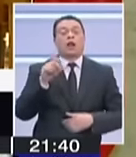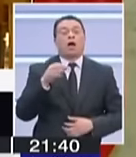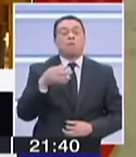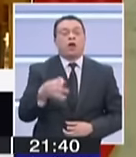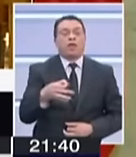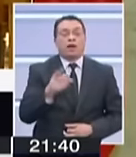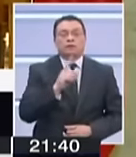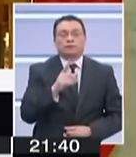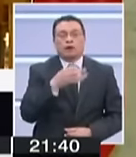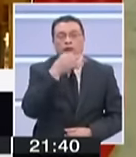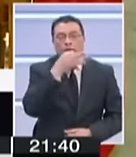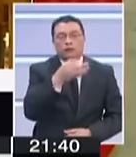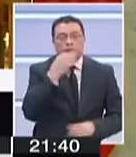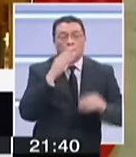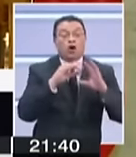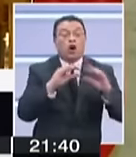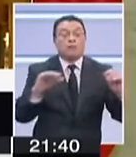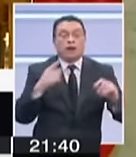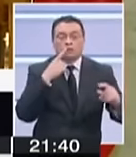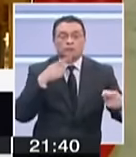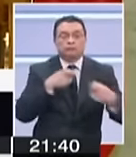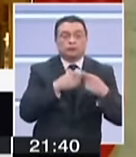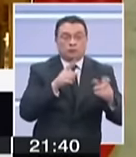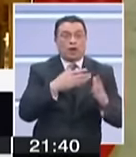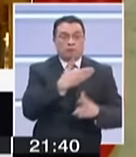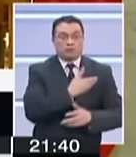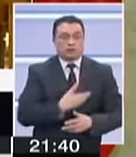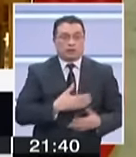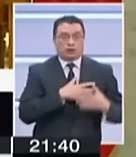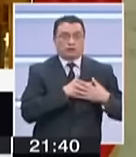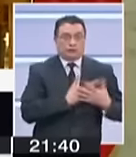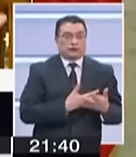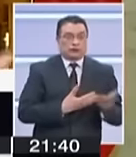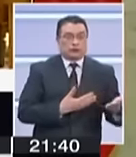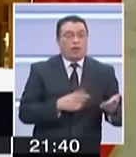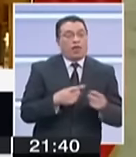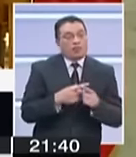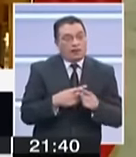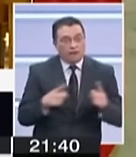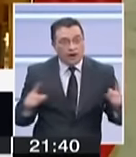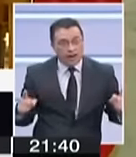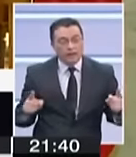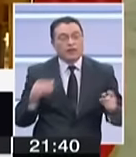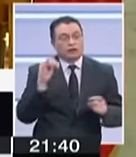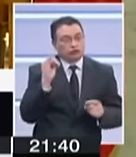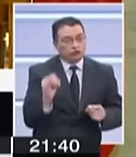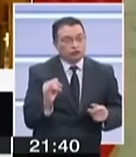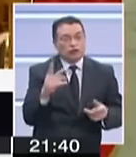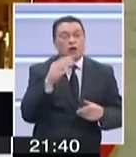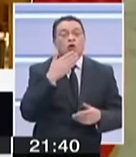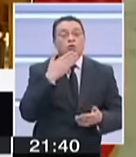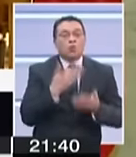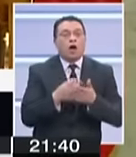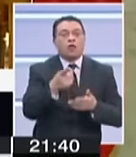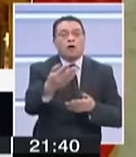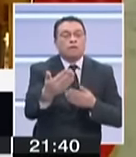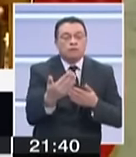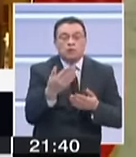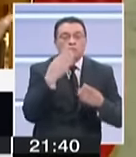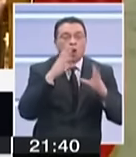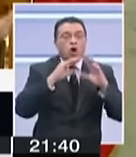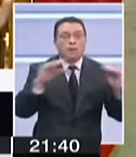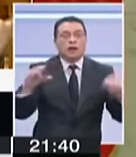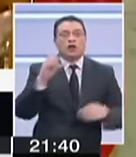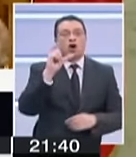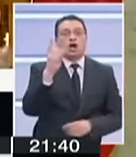no hiciera un comentario tratándose de la presidenta de la República. Distinto es, ¿no es cierto?, cuando viene un comentario como el del senador